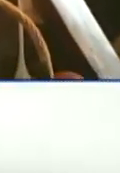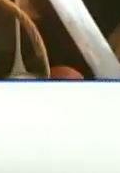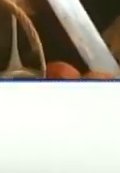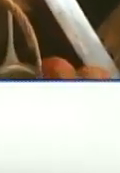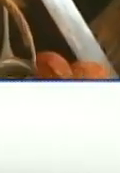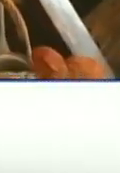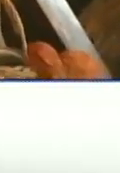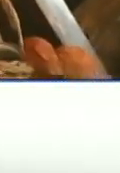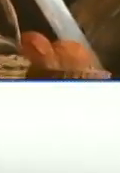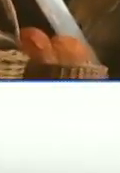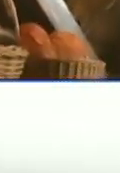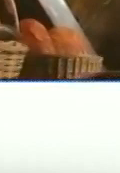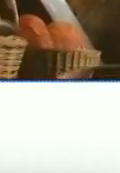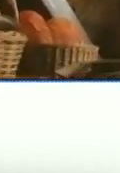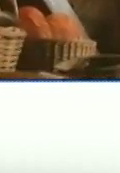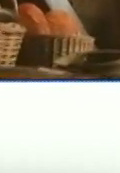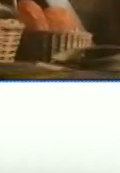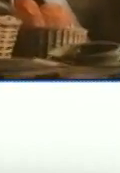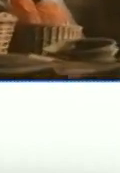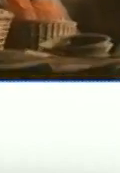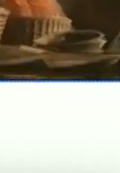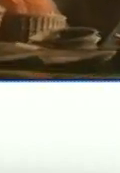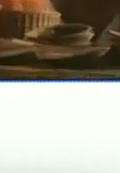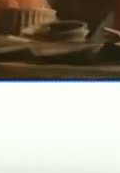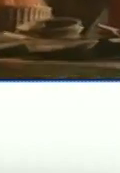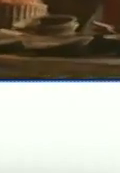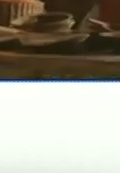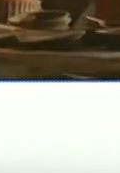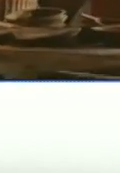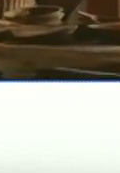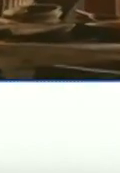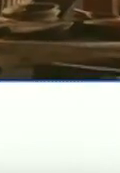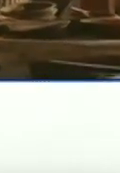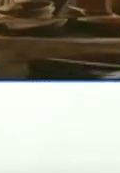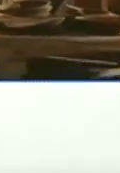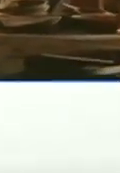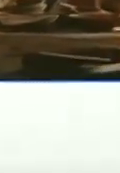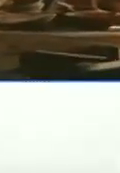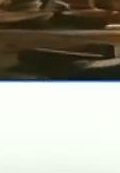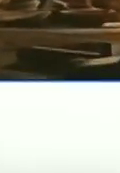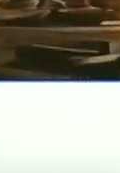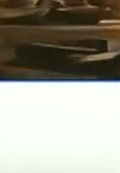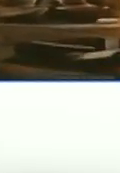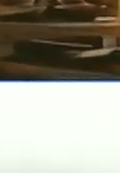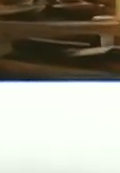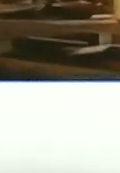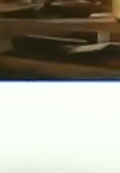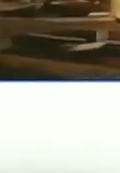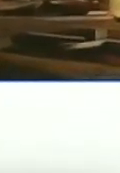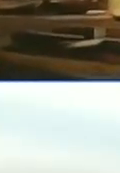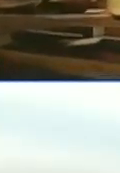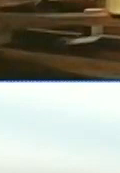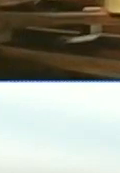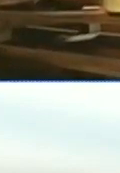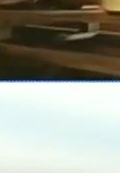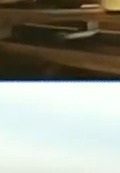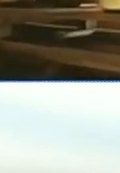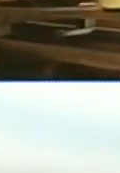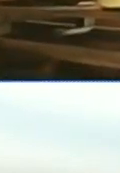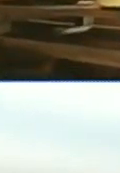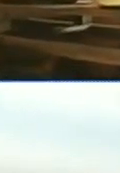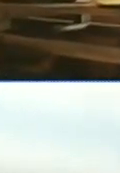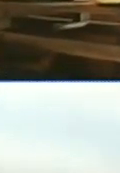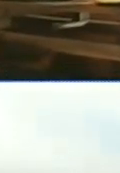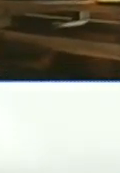creador del proyecto de unión de nuestra América, que él lo llamó